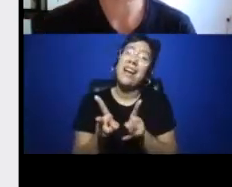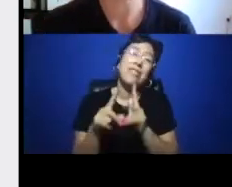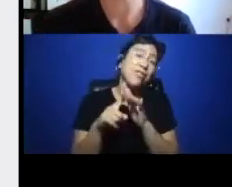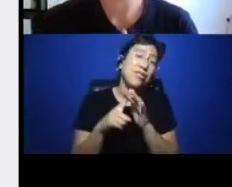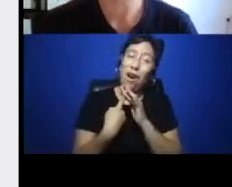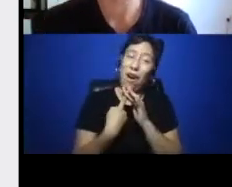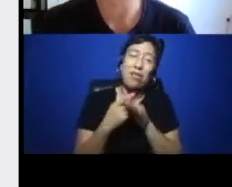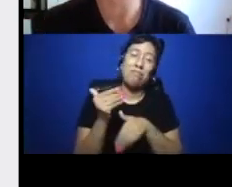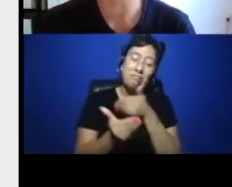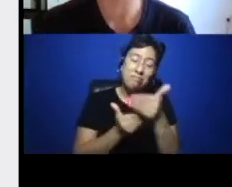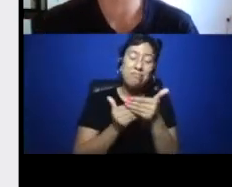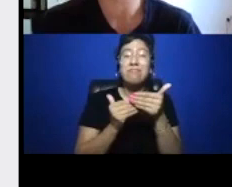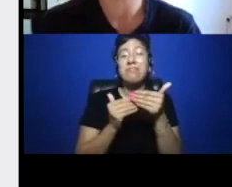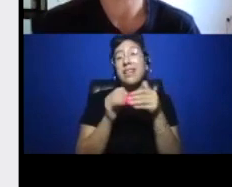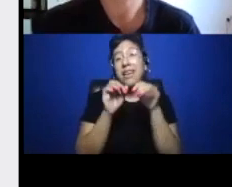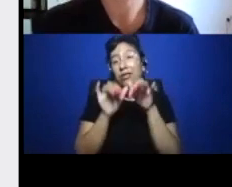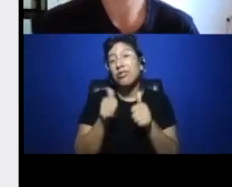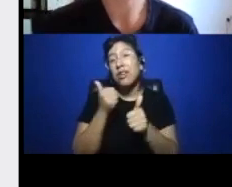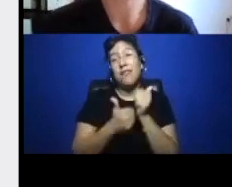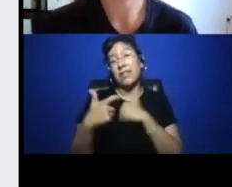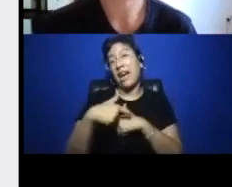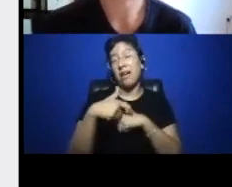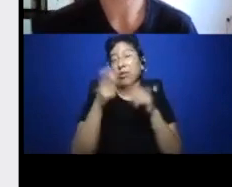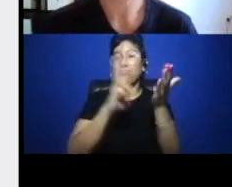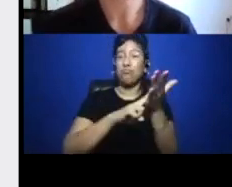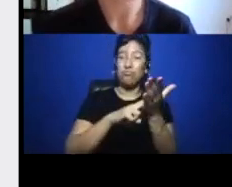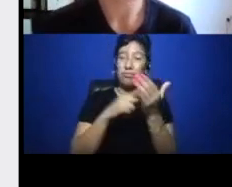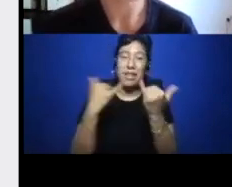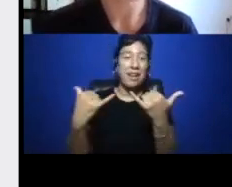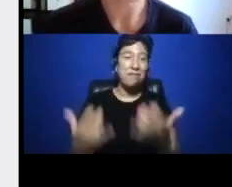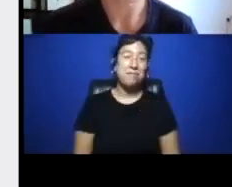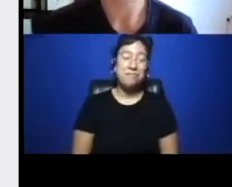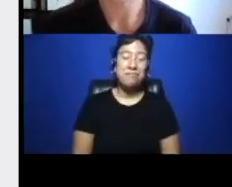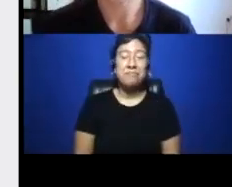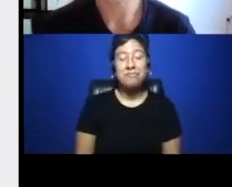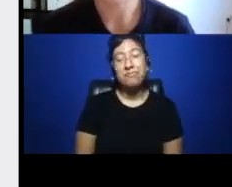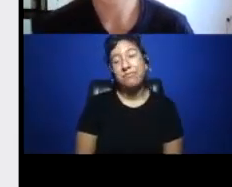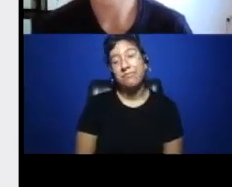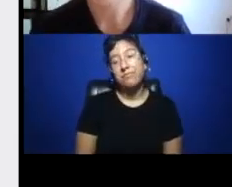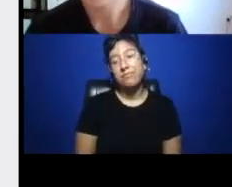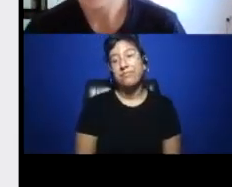lleno de diferentes contraseñas. Eso está muy bien.